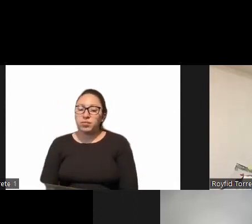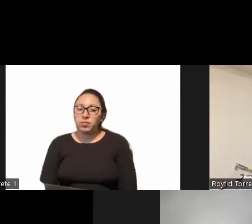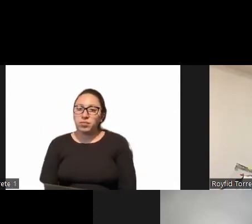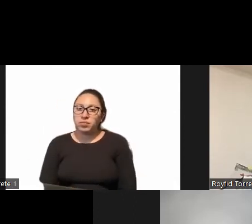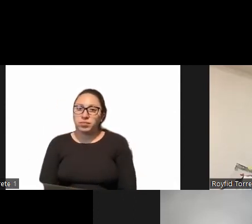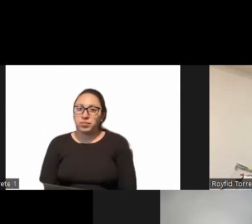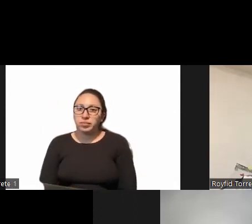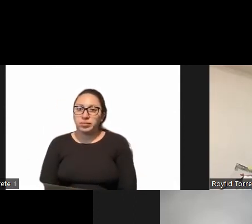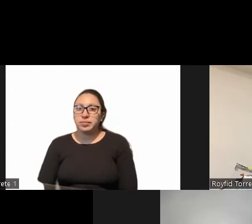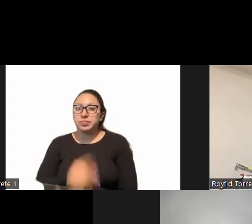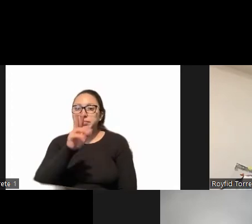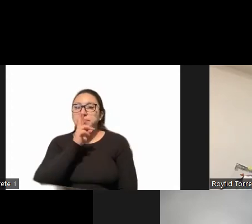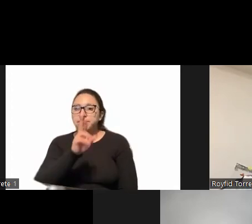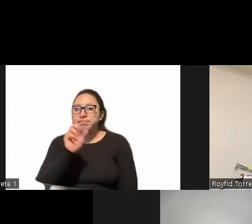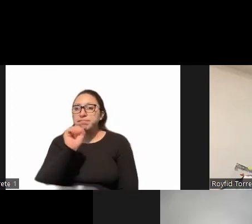A favor.